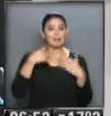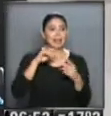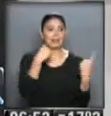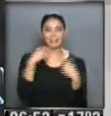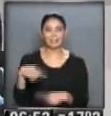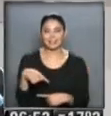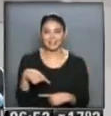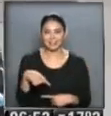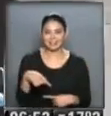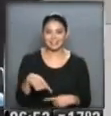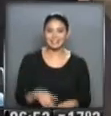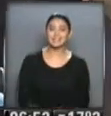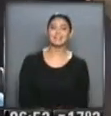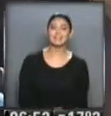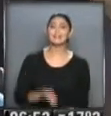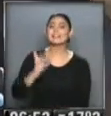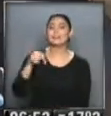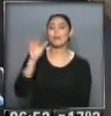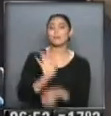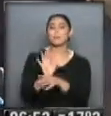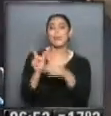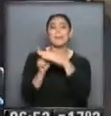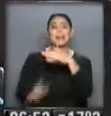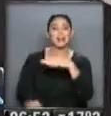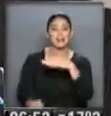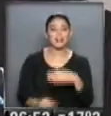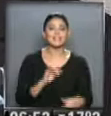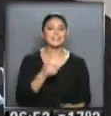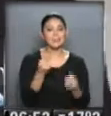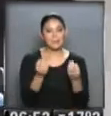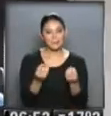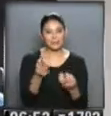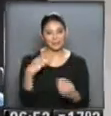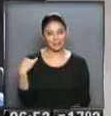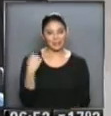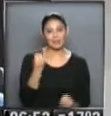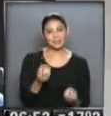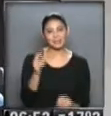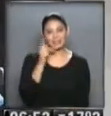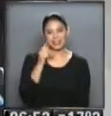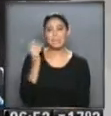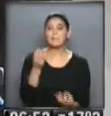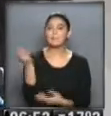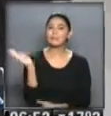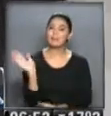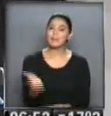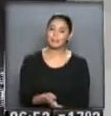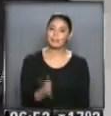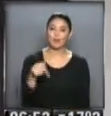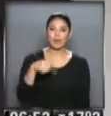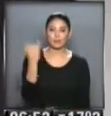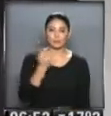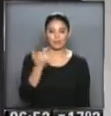totalmente diferente. Atípica, estamos sí, en la Patagonia más o menos. Absolutamente. ¿Cómo estás, Gaby? Hola, Cari, bienvenidos a todos. Buen comienzo de